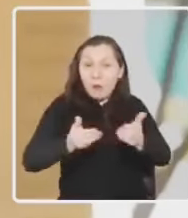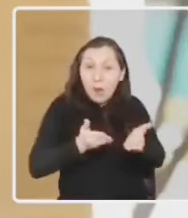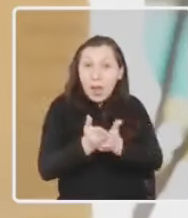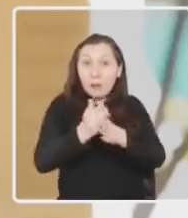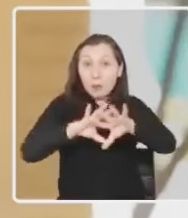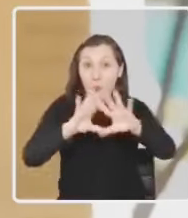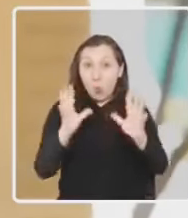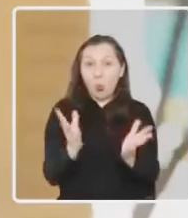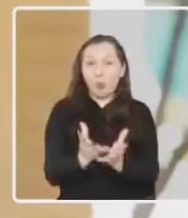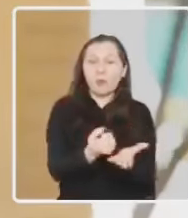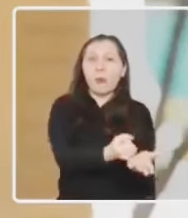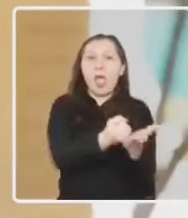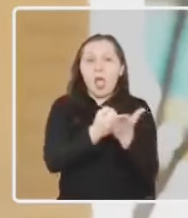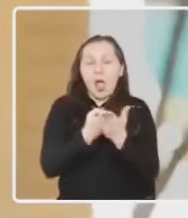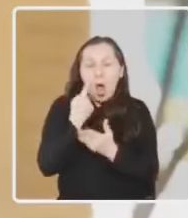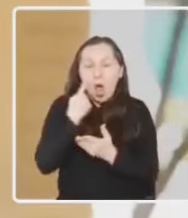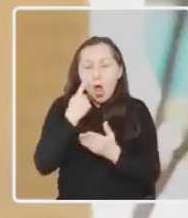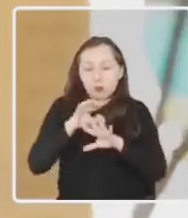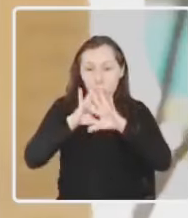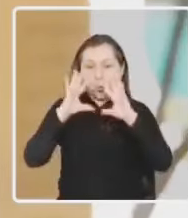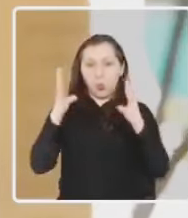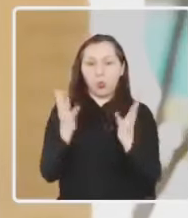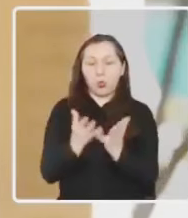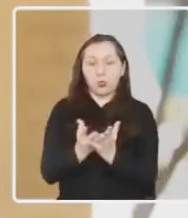mundo, me ayudaron a conocer el mundo entero.